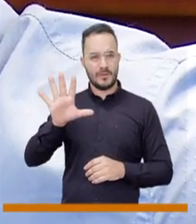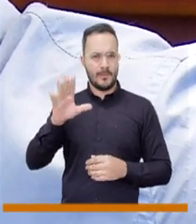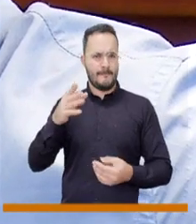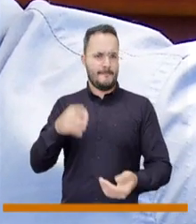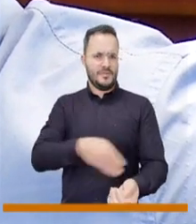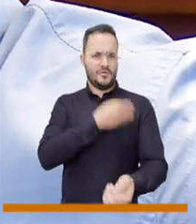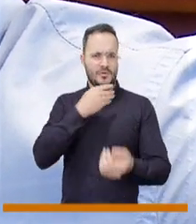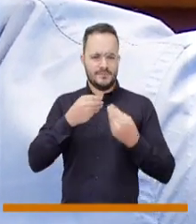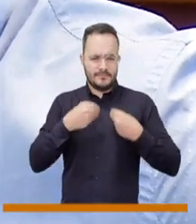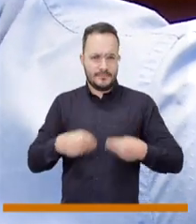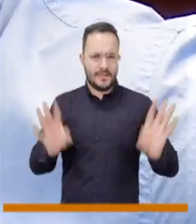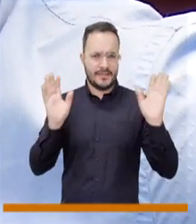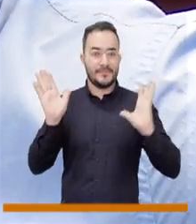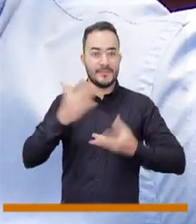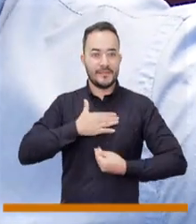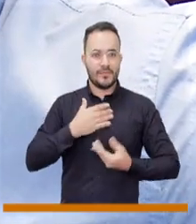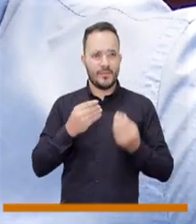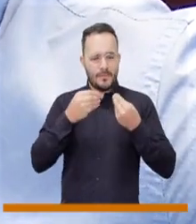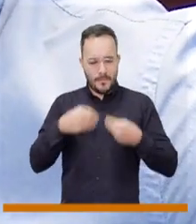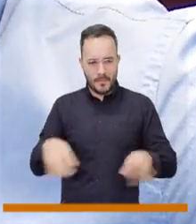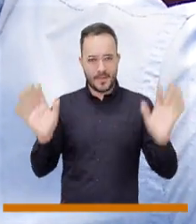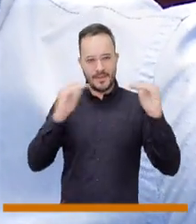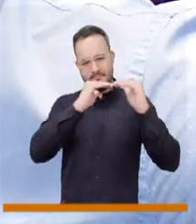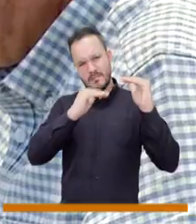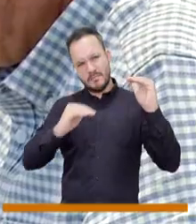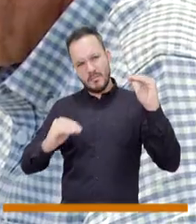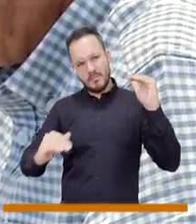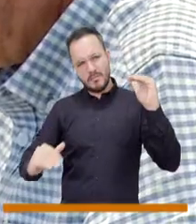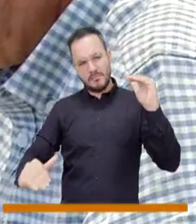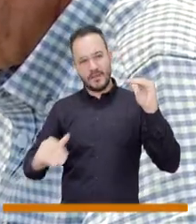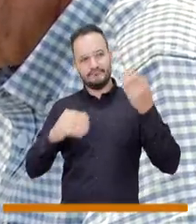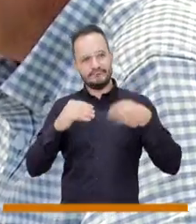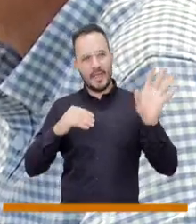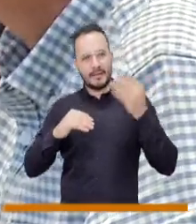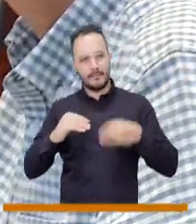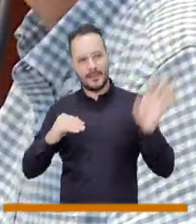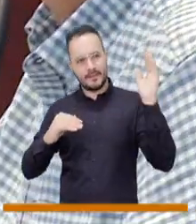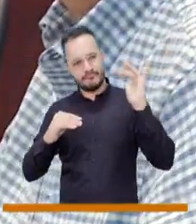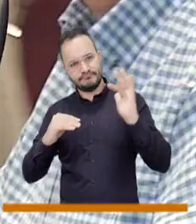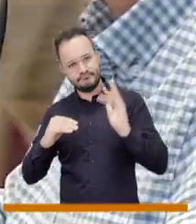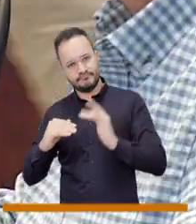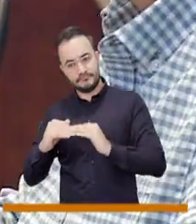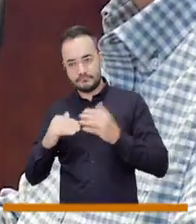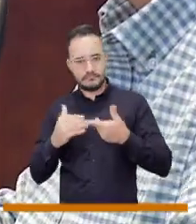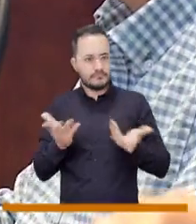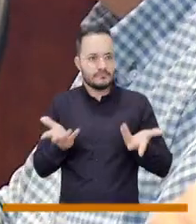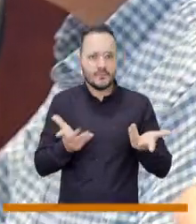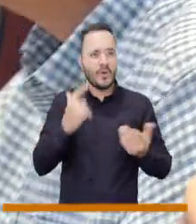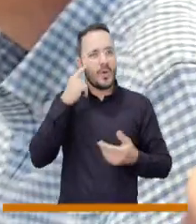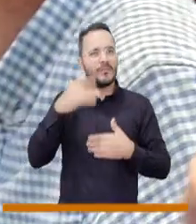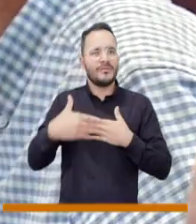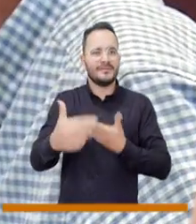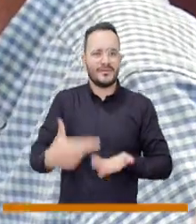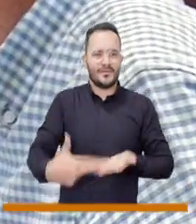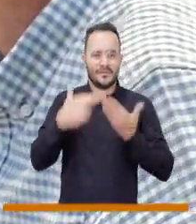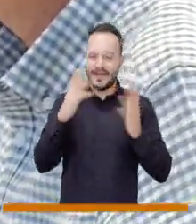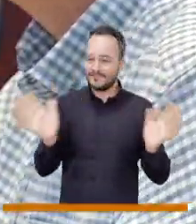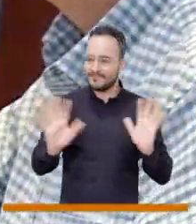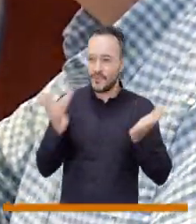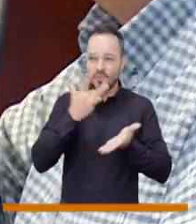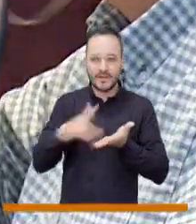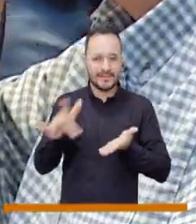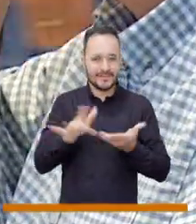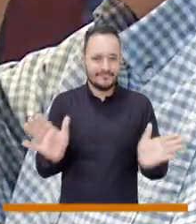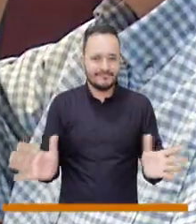casi 1.5 billones de pesos de patrimonio. Entonces, cuando una empresa viene en esta caída libre, es muy difícil pensar que fácilmente se va a